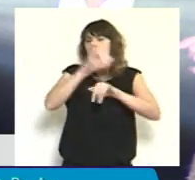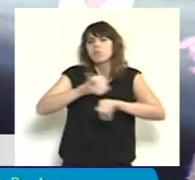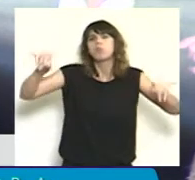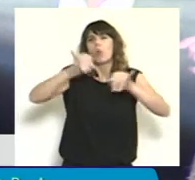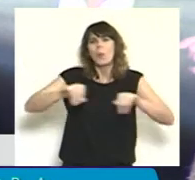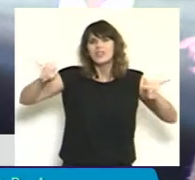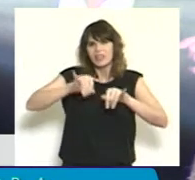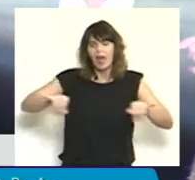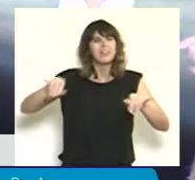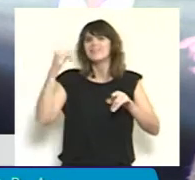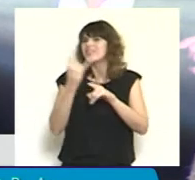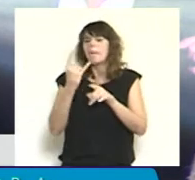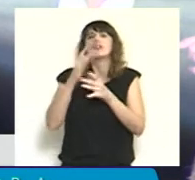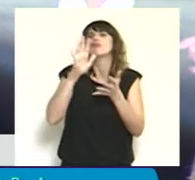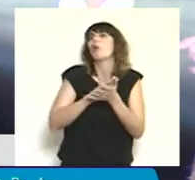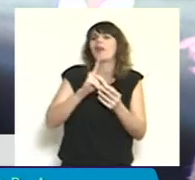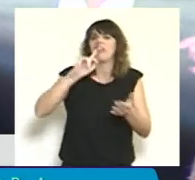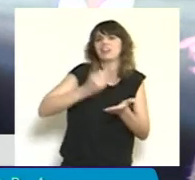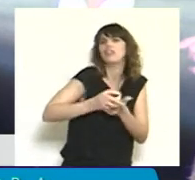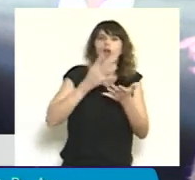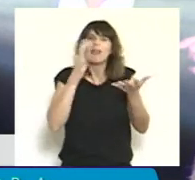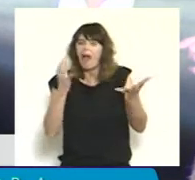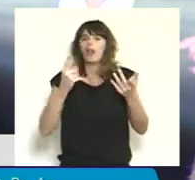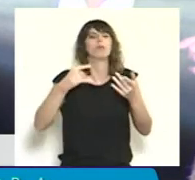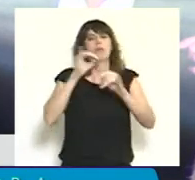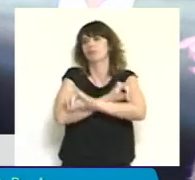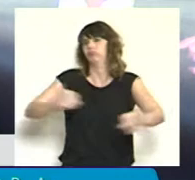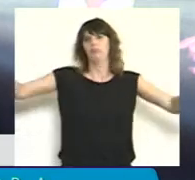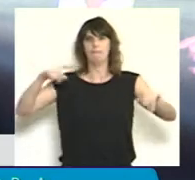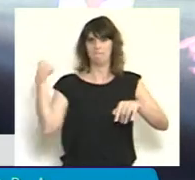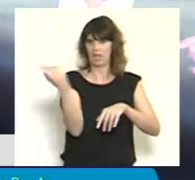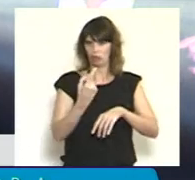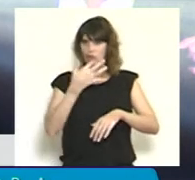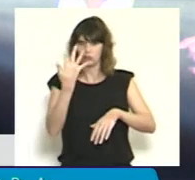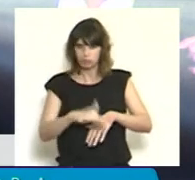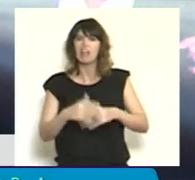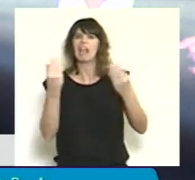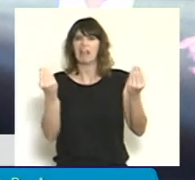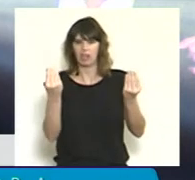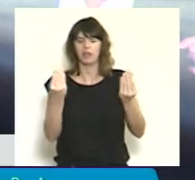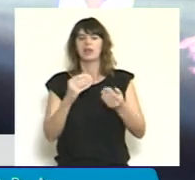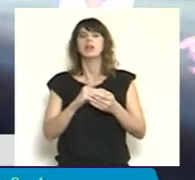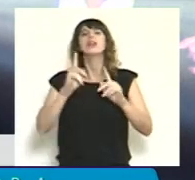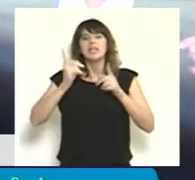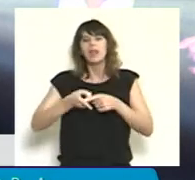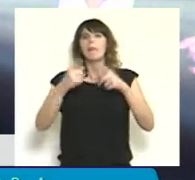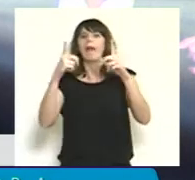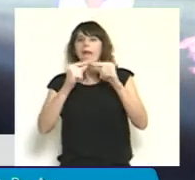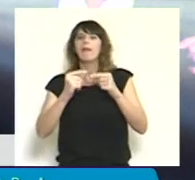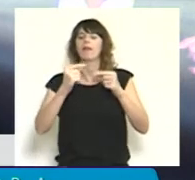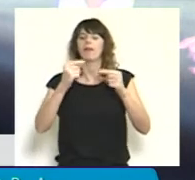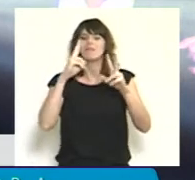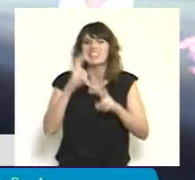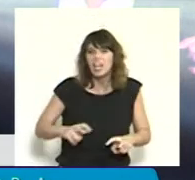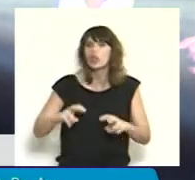de sus decisiones, incluyendo los antecedentes por los cuales fueron tomados y las estadísticas que se producen.